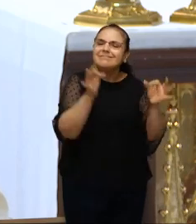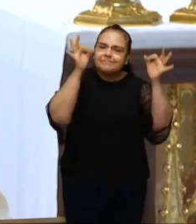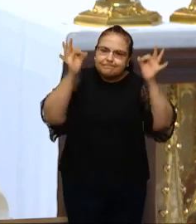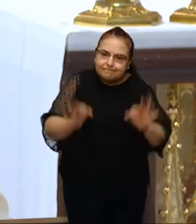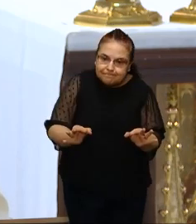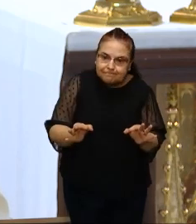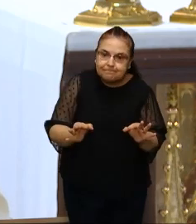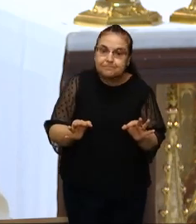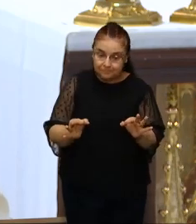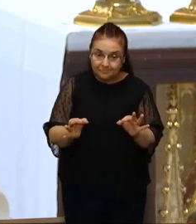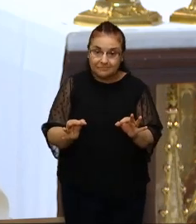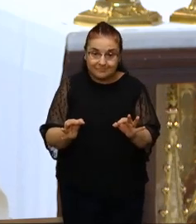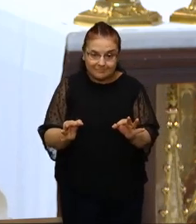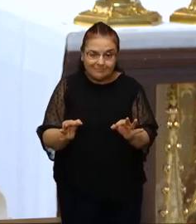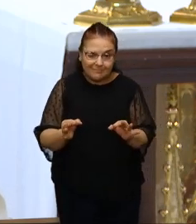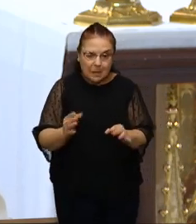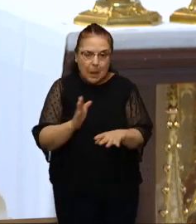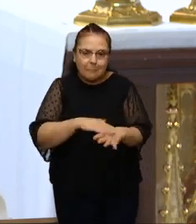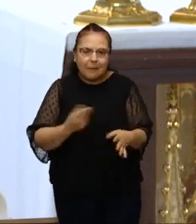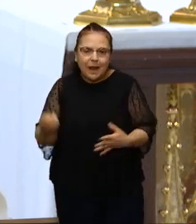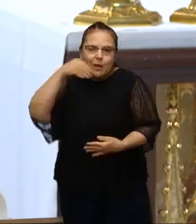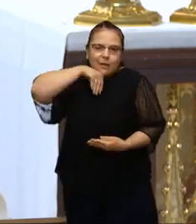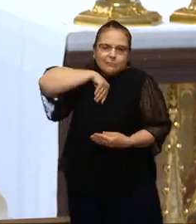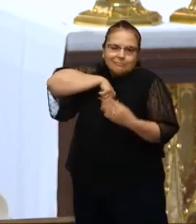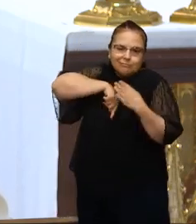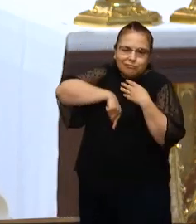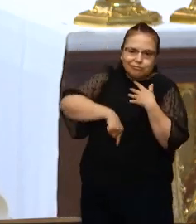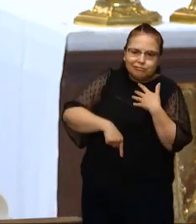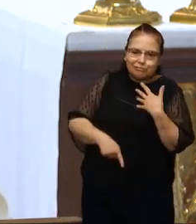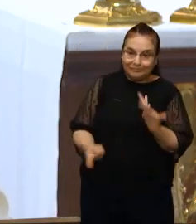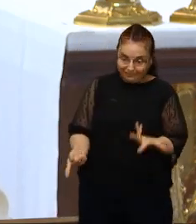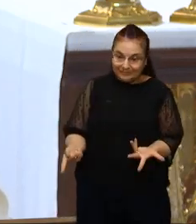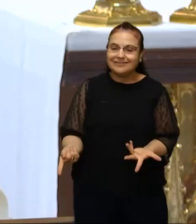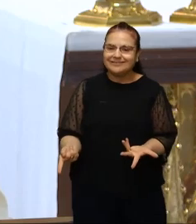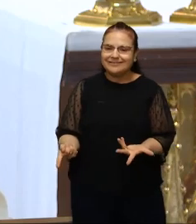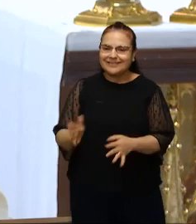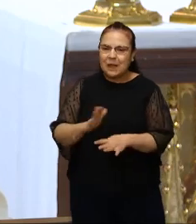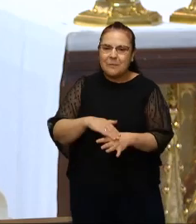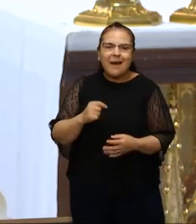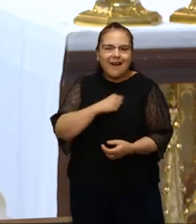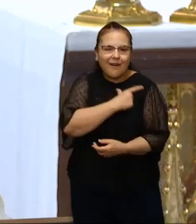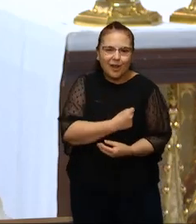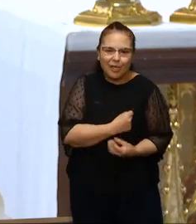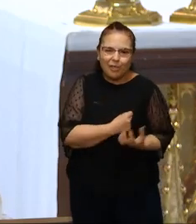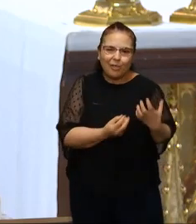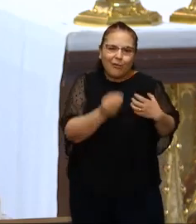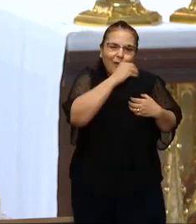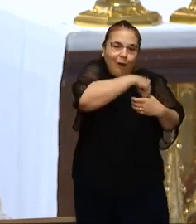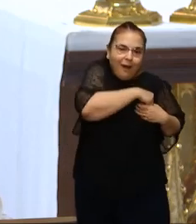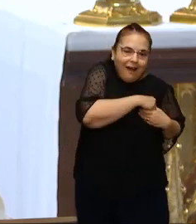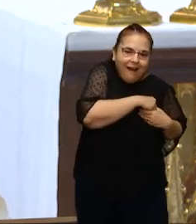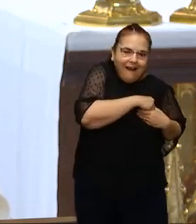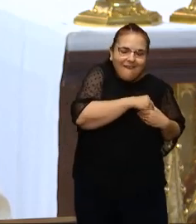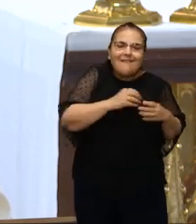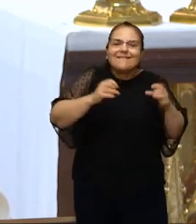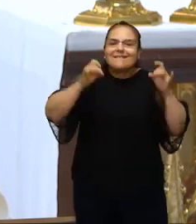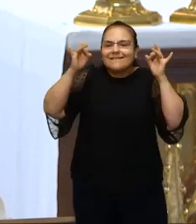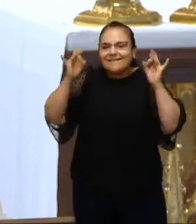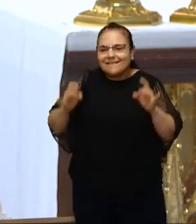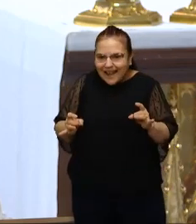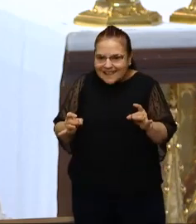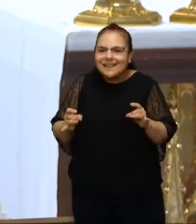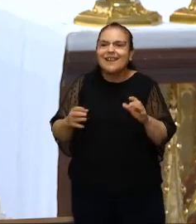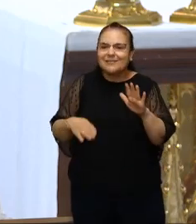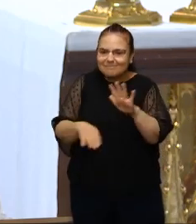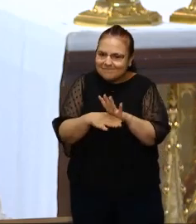Justamente para imbuirnos de ella, para que nos cale en el corazón y así, continúa la